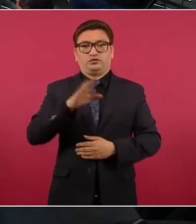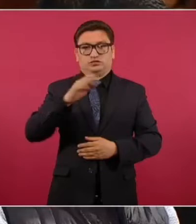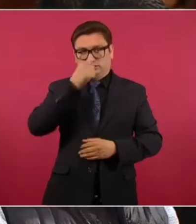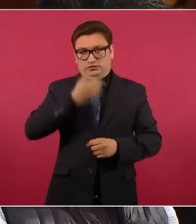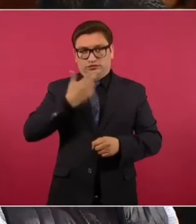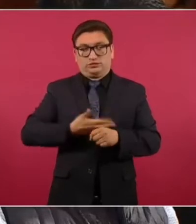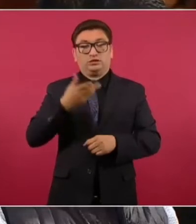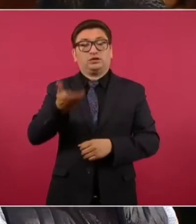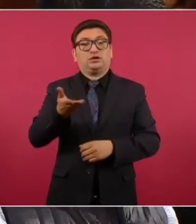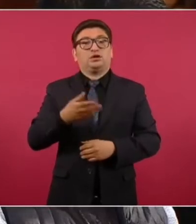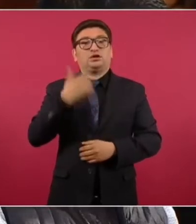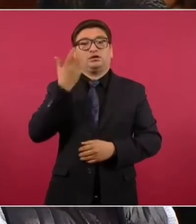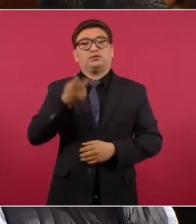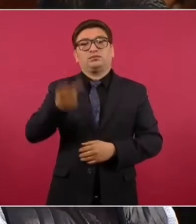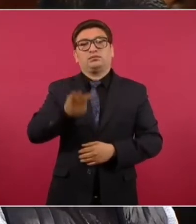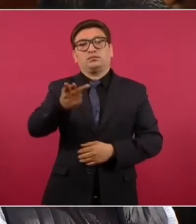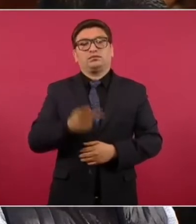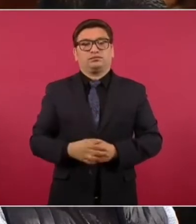subsecretario, me gustaría preguntar,